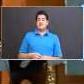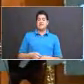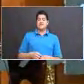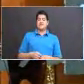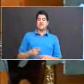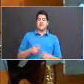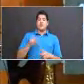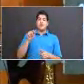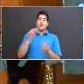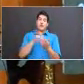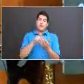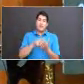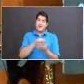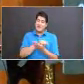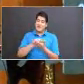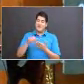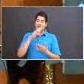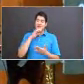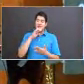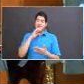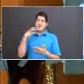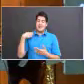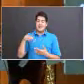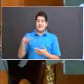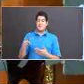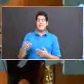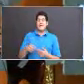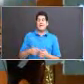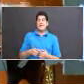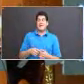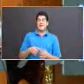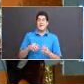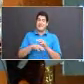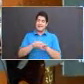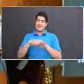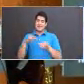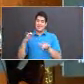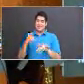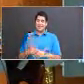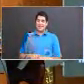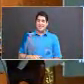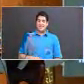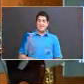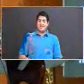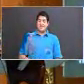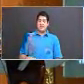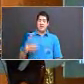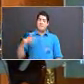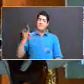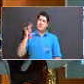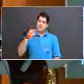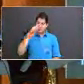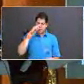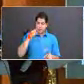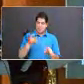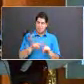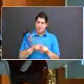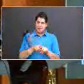mismo, cualquier pecado, que salga ese conejo y le descabezamos, ¿verdad? Pero usted también,